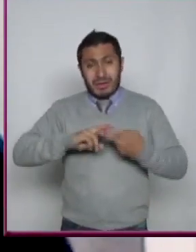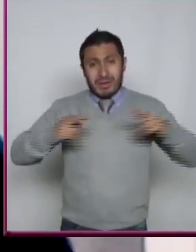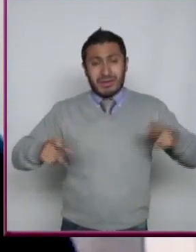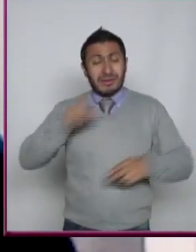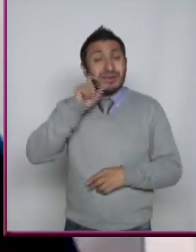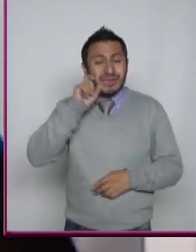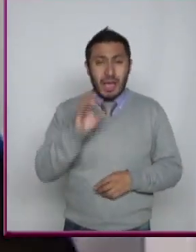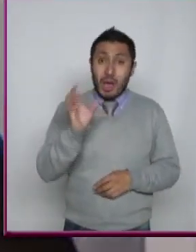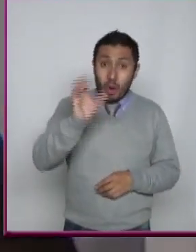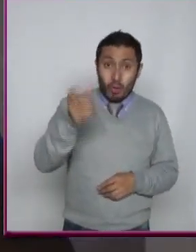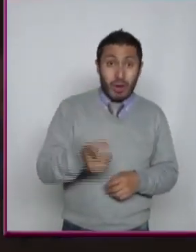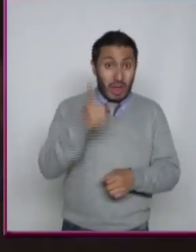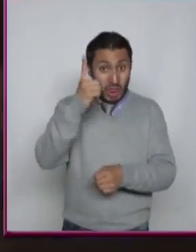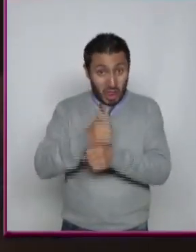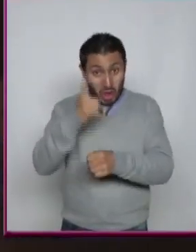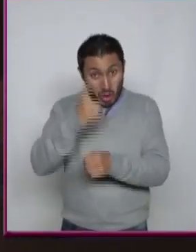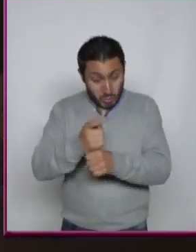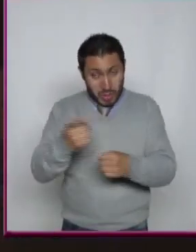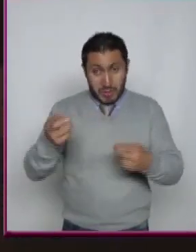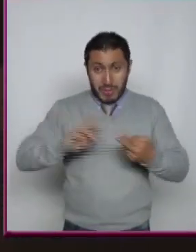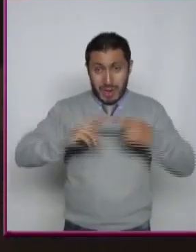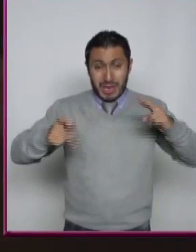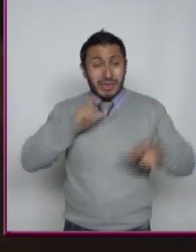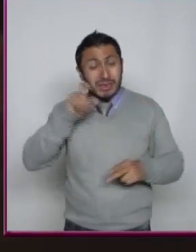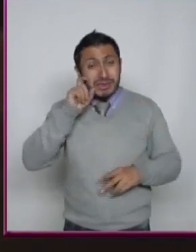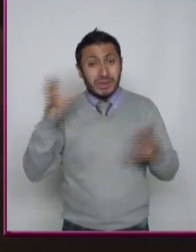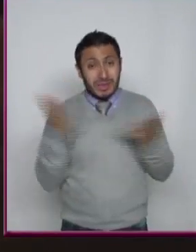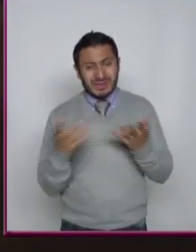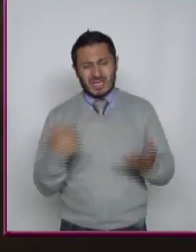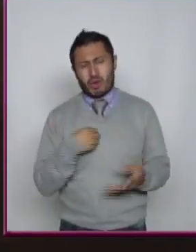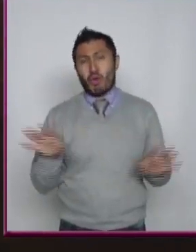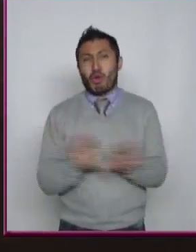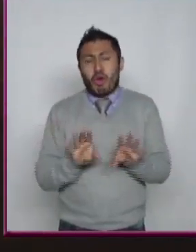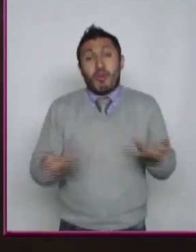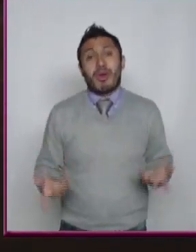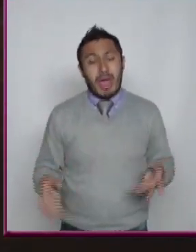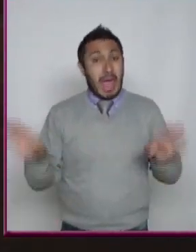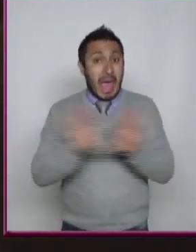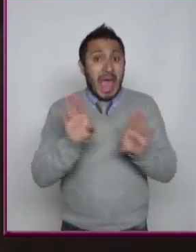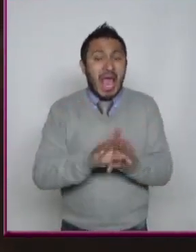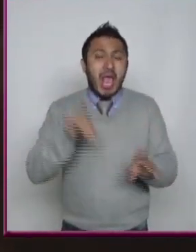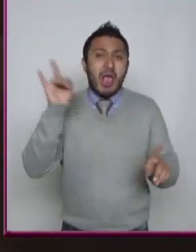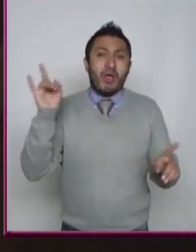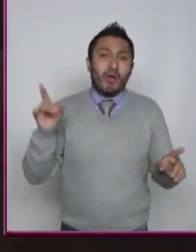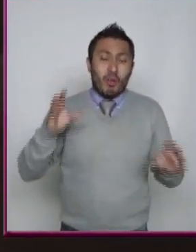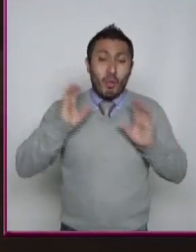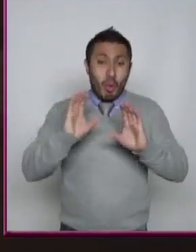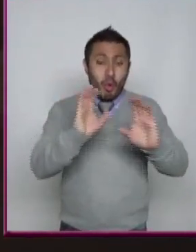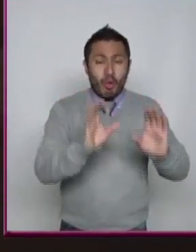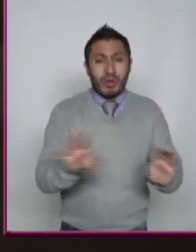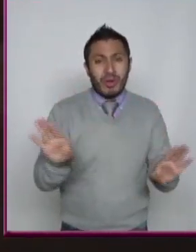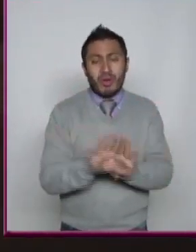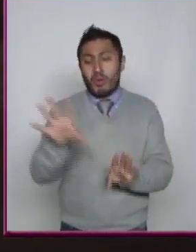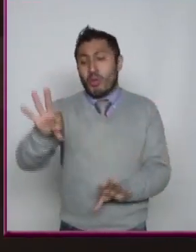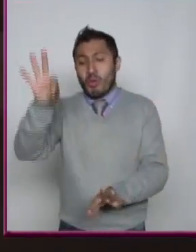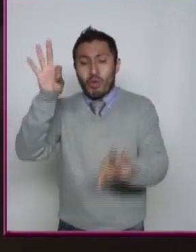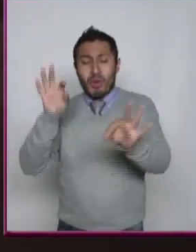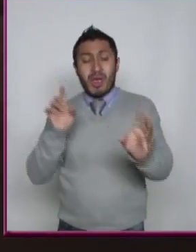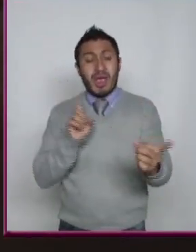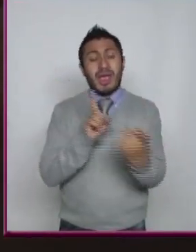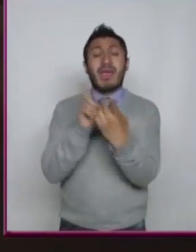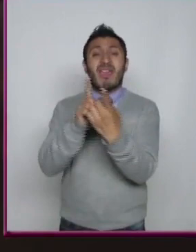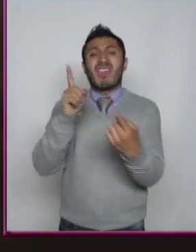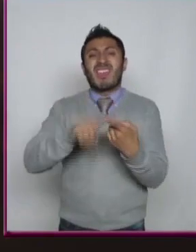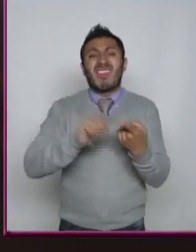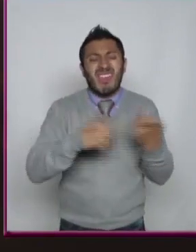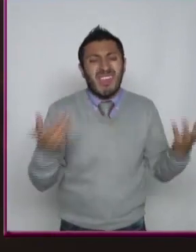primera relación sexual? Es otra pregunta que me hacen mucho. Y cómo protegerse, cómo elegir esa persona, cómo saber si quiere, ¿no? Cómo saber